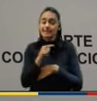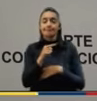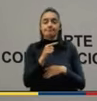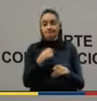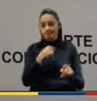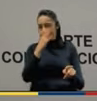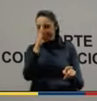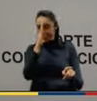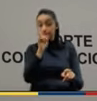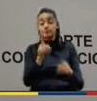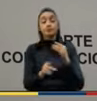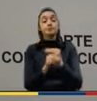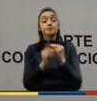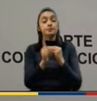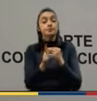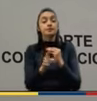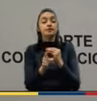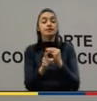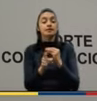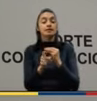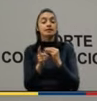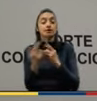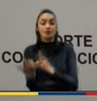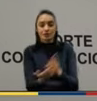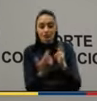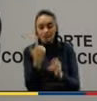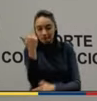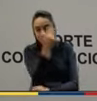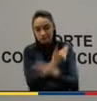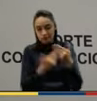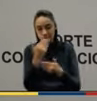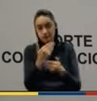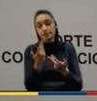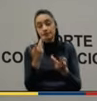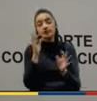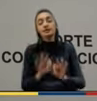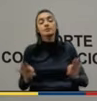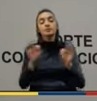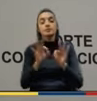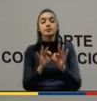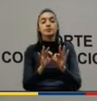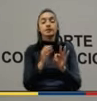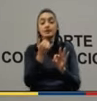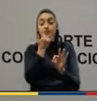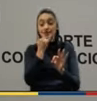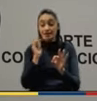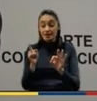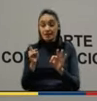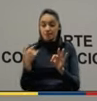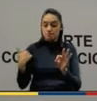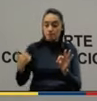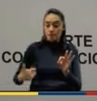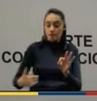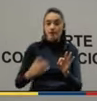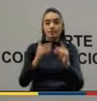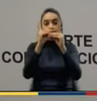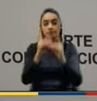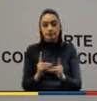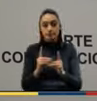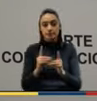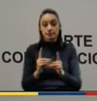al tema de revisión y reexaminación, es importante señalar que este mecanismo de forma continua de las decisiones